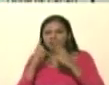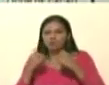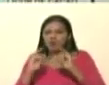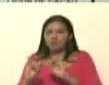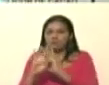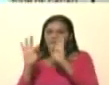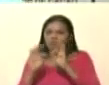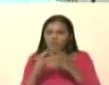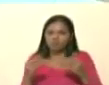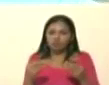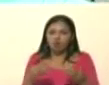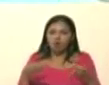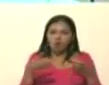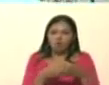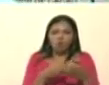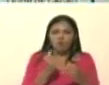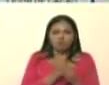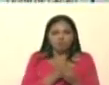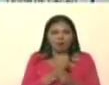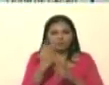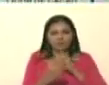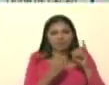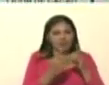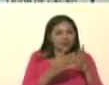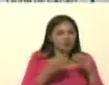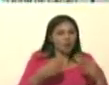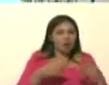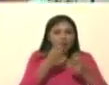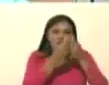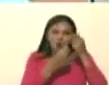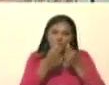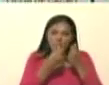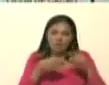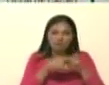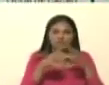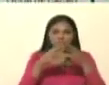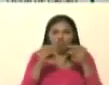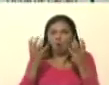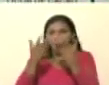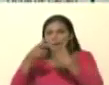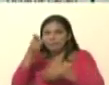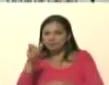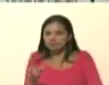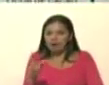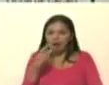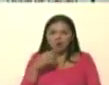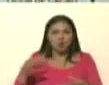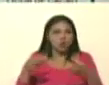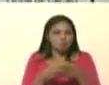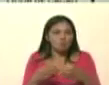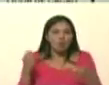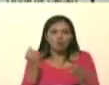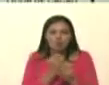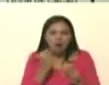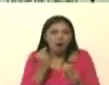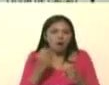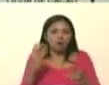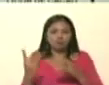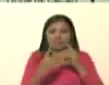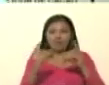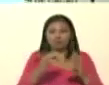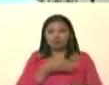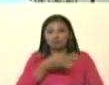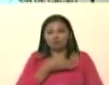una mesa permanente de diálogo en el campo económico con todos los empresarios una mesa permanente de diálogo en el campo social